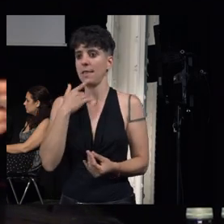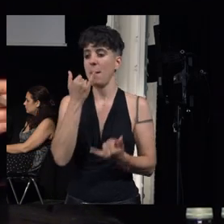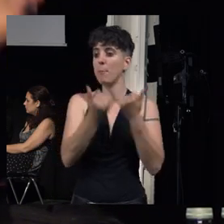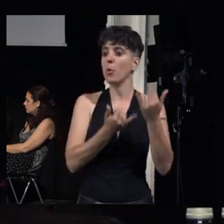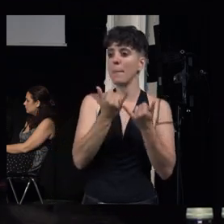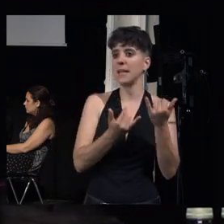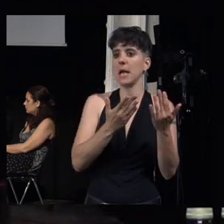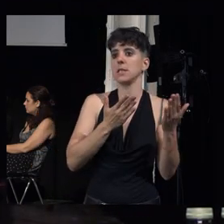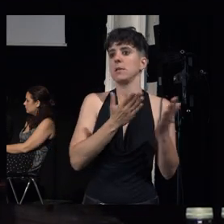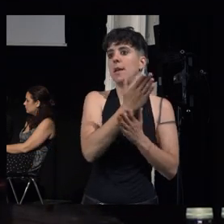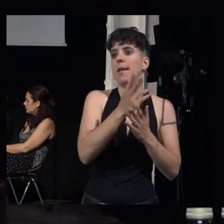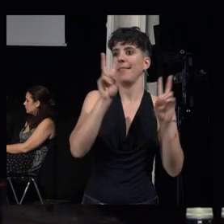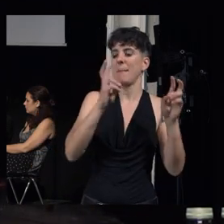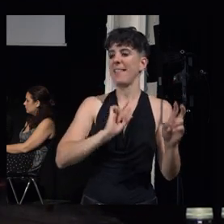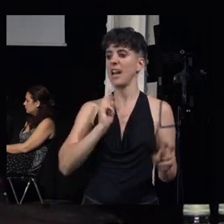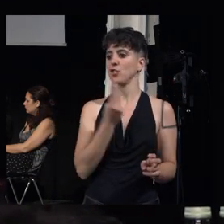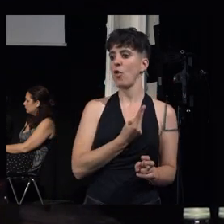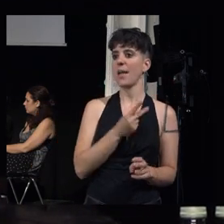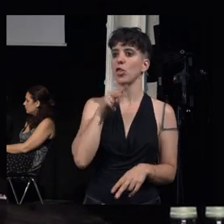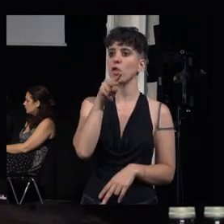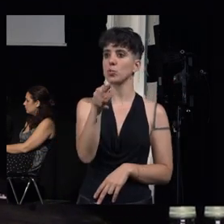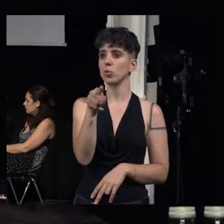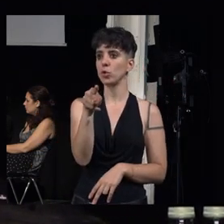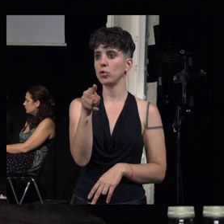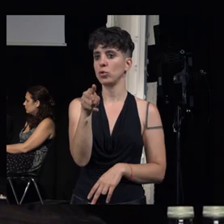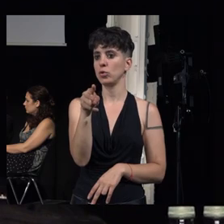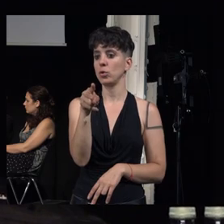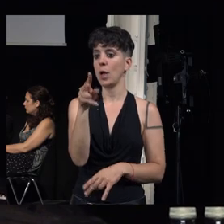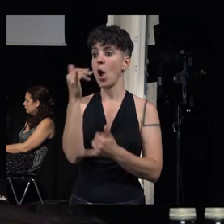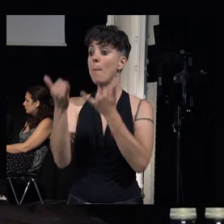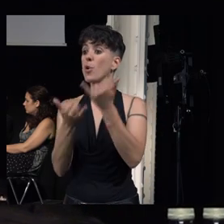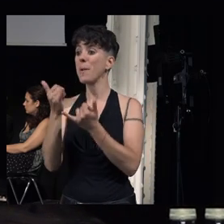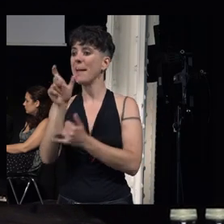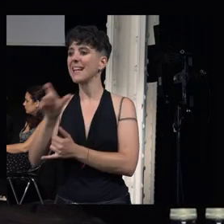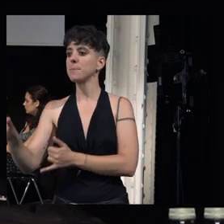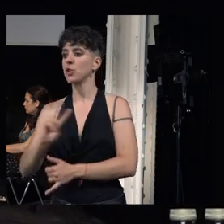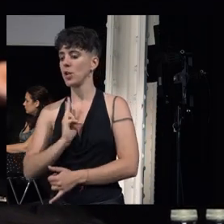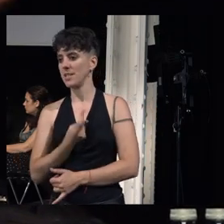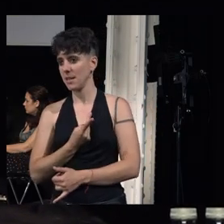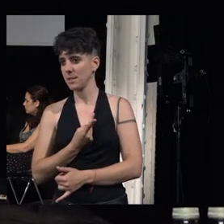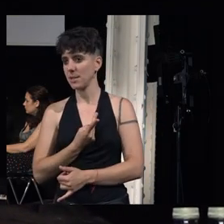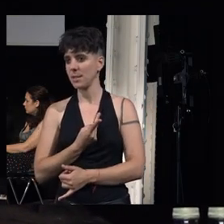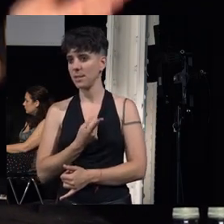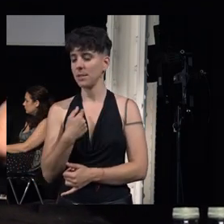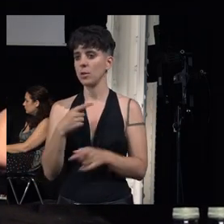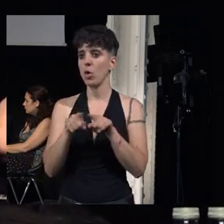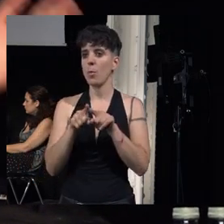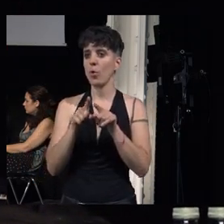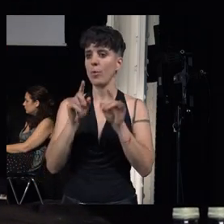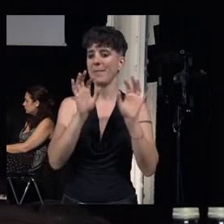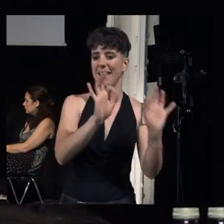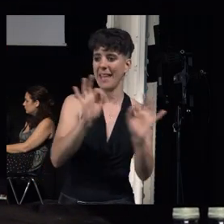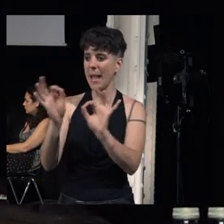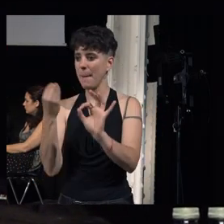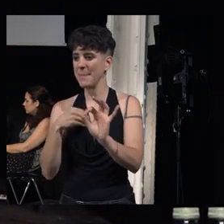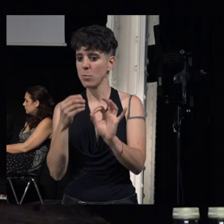de la transfobia, dos puntos, ¿vale? Problemáticas de las personas trans. Evidentemente no es exactamente lo mismo.